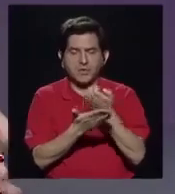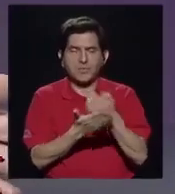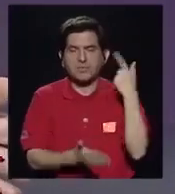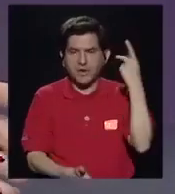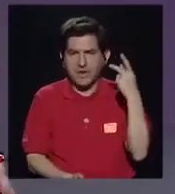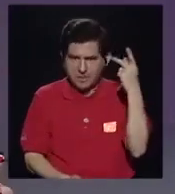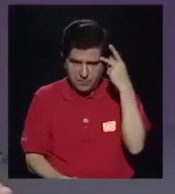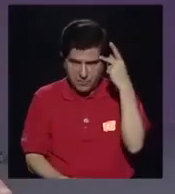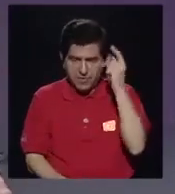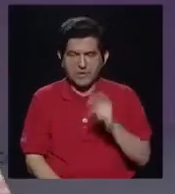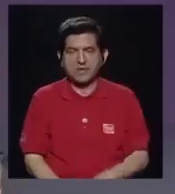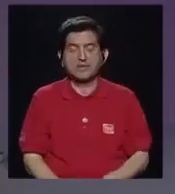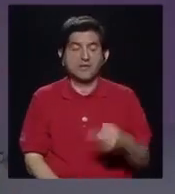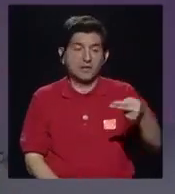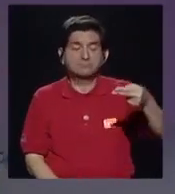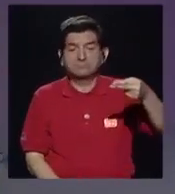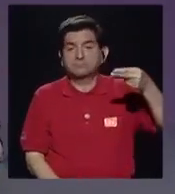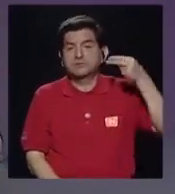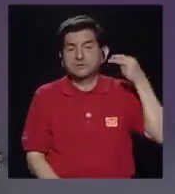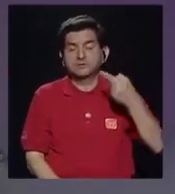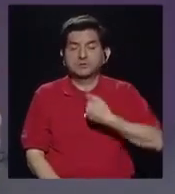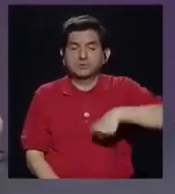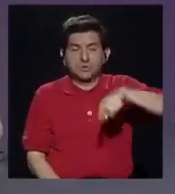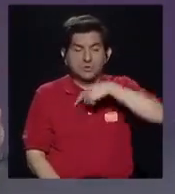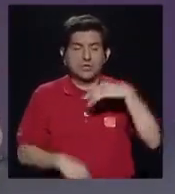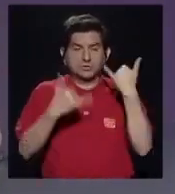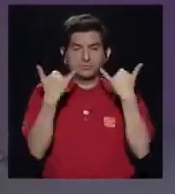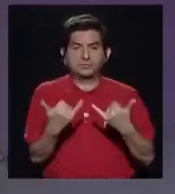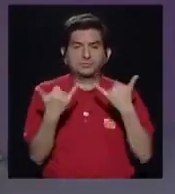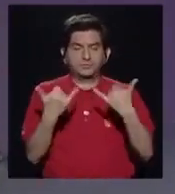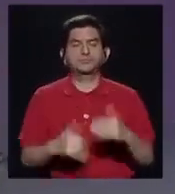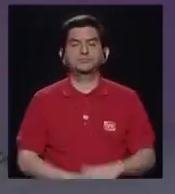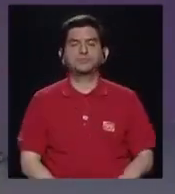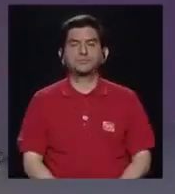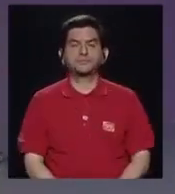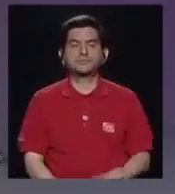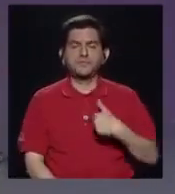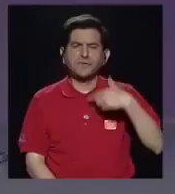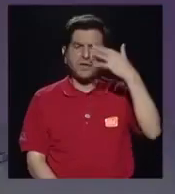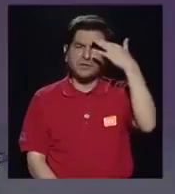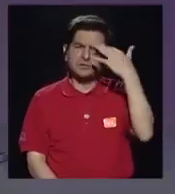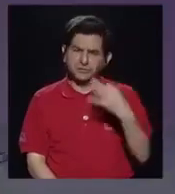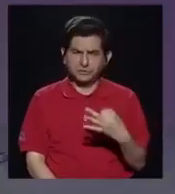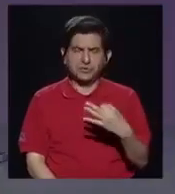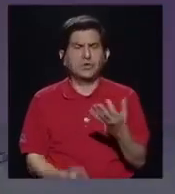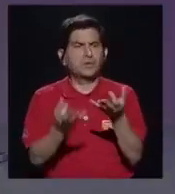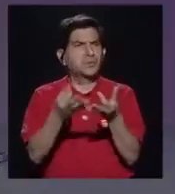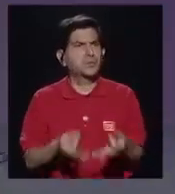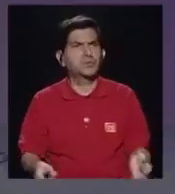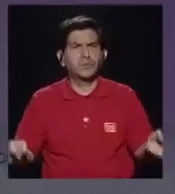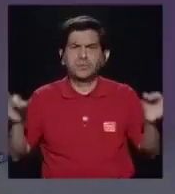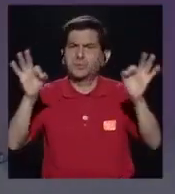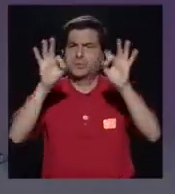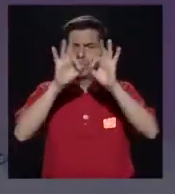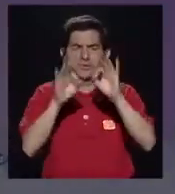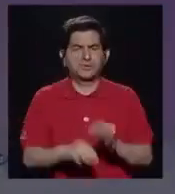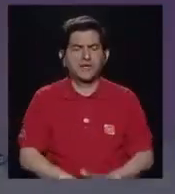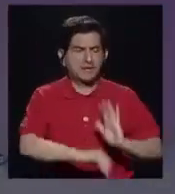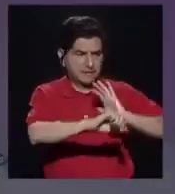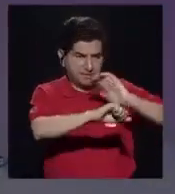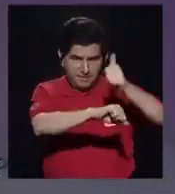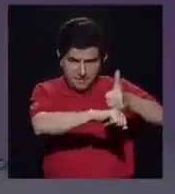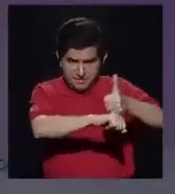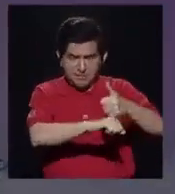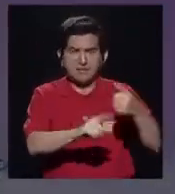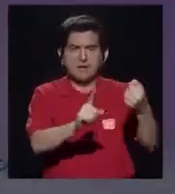de la época histórica en que nos encontramos entonces yo creo que es importantísimo situar